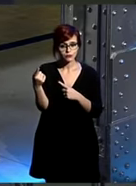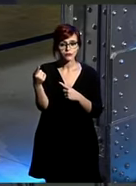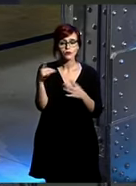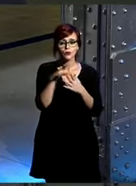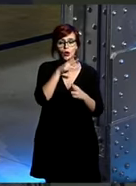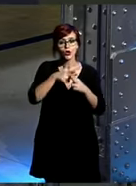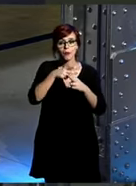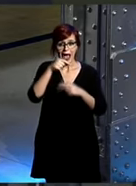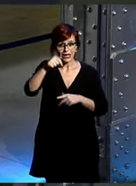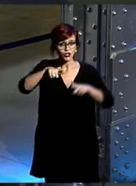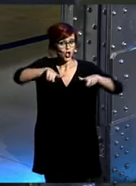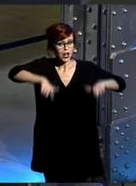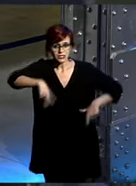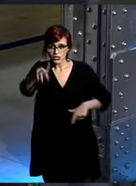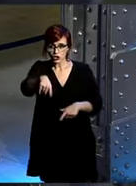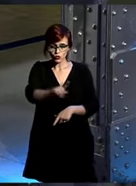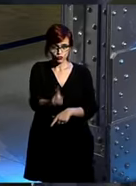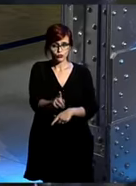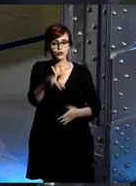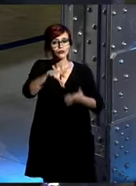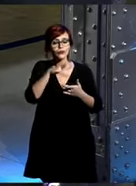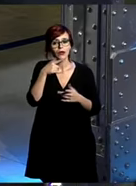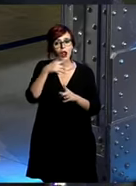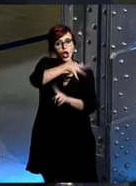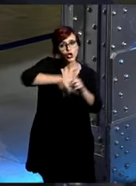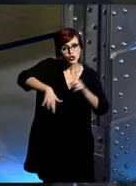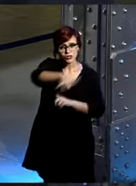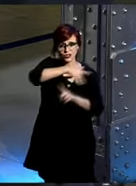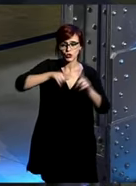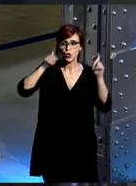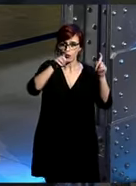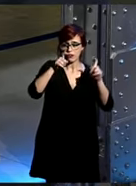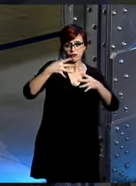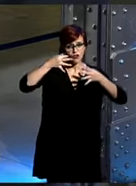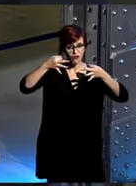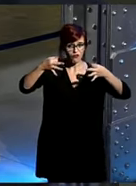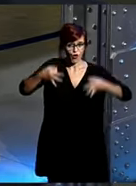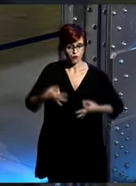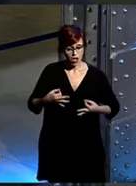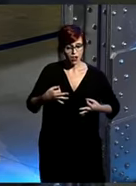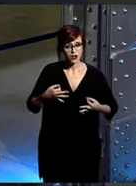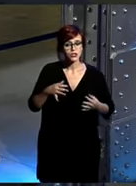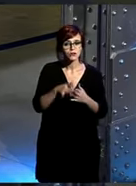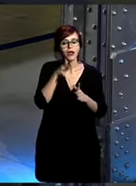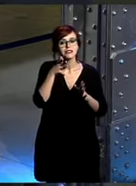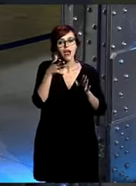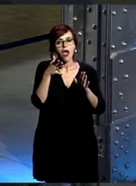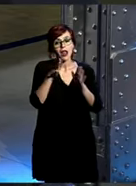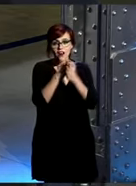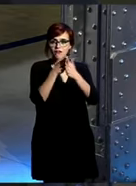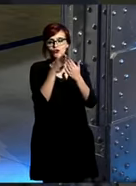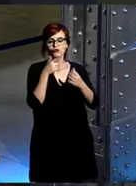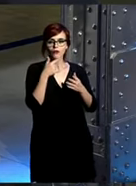que se llama Esto no es una clase, investigando la educación disruptiva en los contextos educativos formales, y es un libro que es el final de una